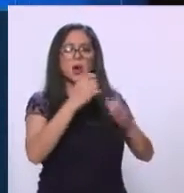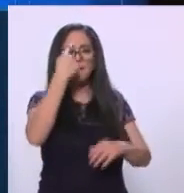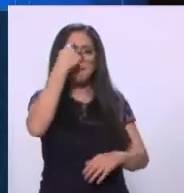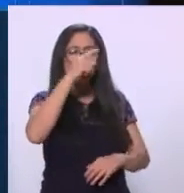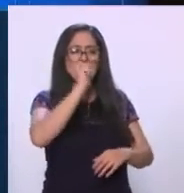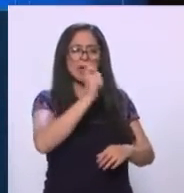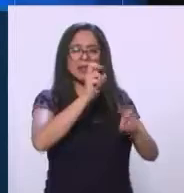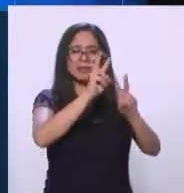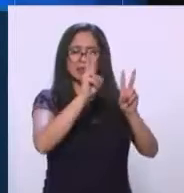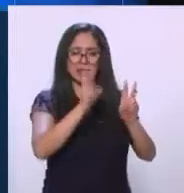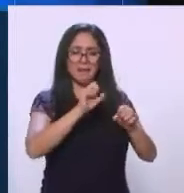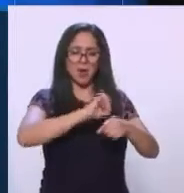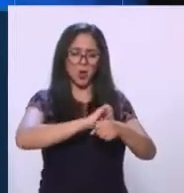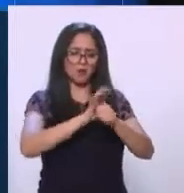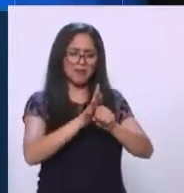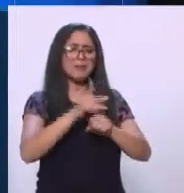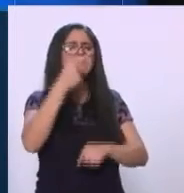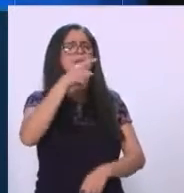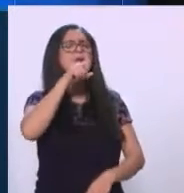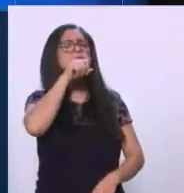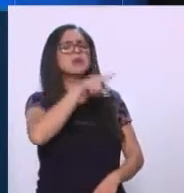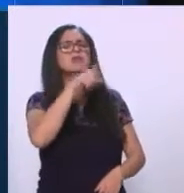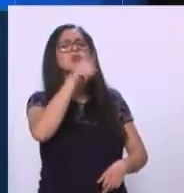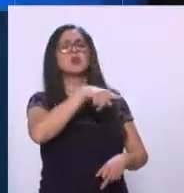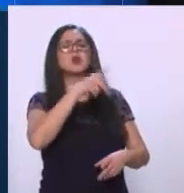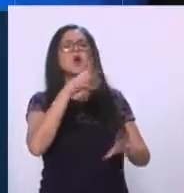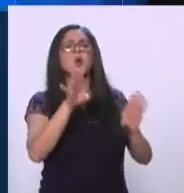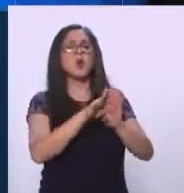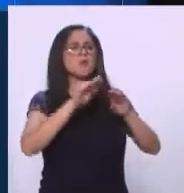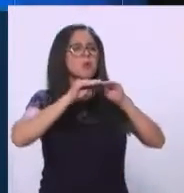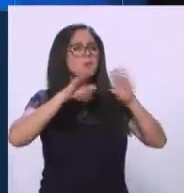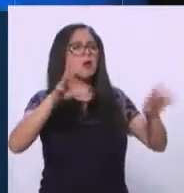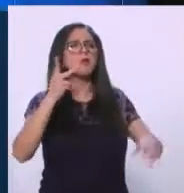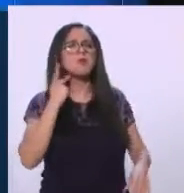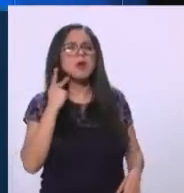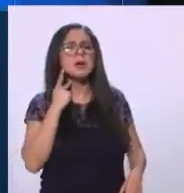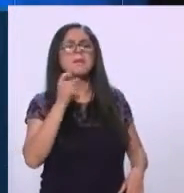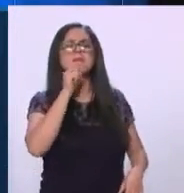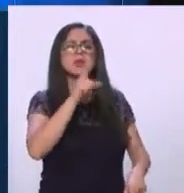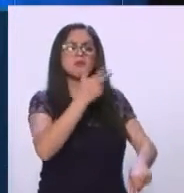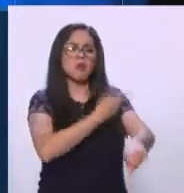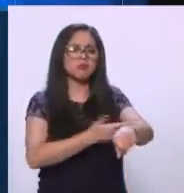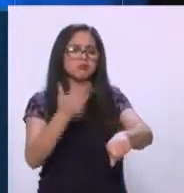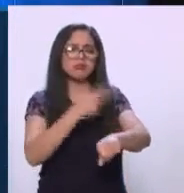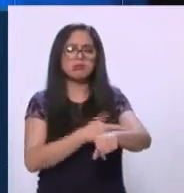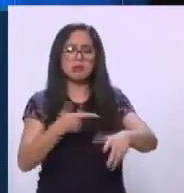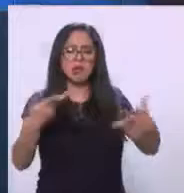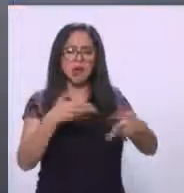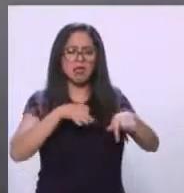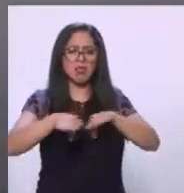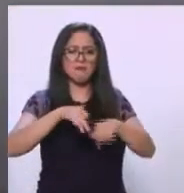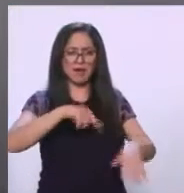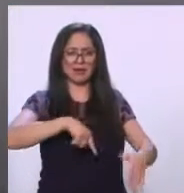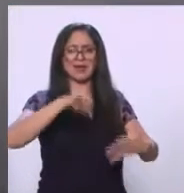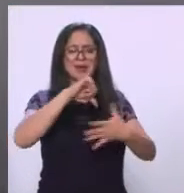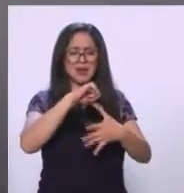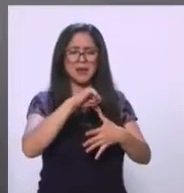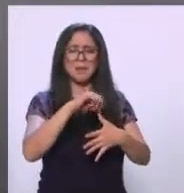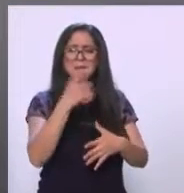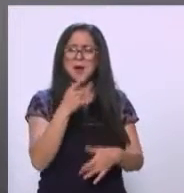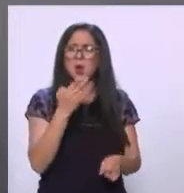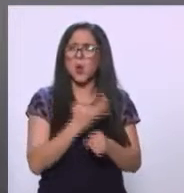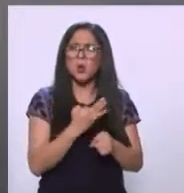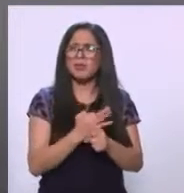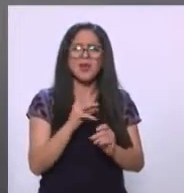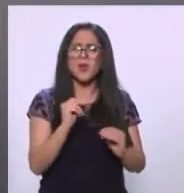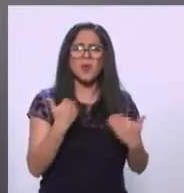mensajes políticos, sobre todo en el entorno de la selección de Estados Unidos y algunos procesos en Latinoamérica. Lo que no queda claro cuál es el